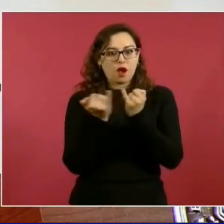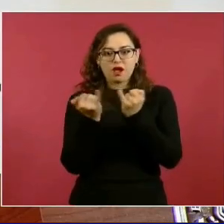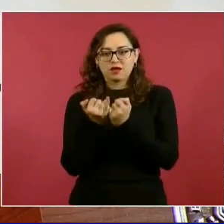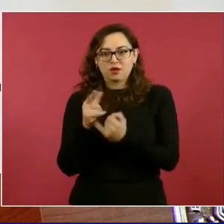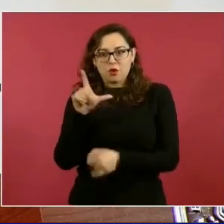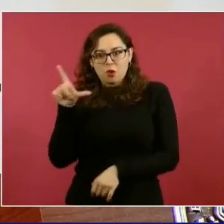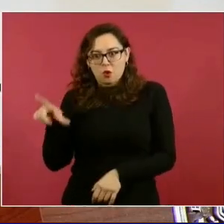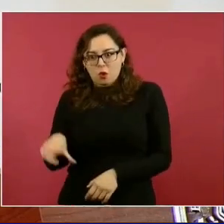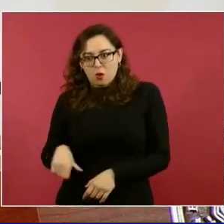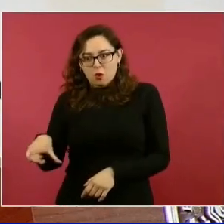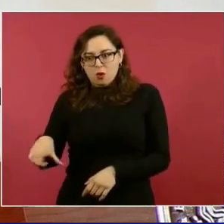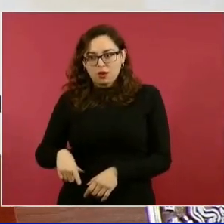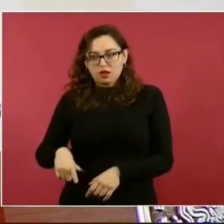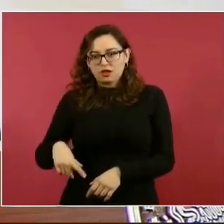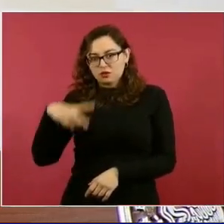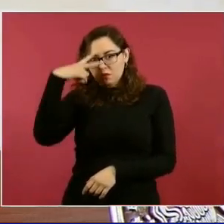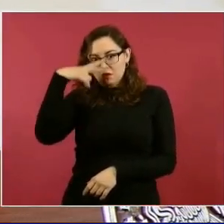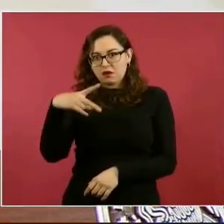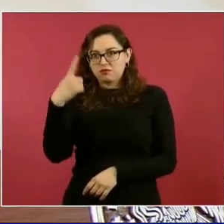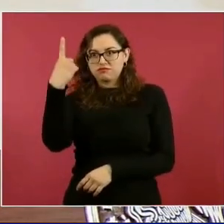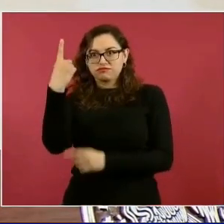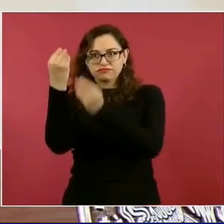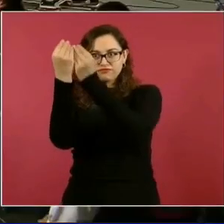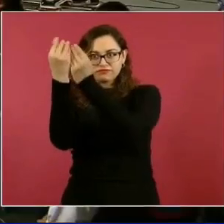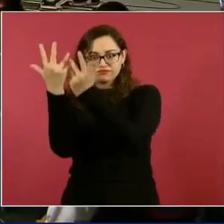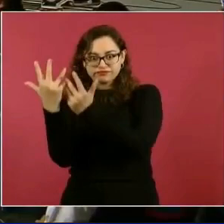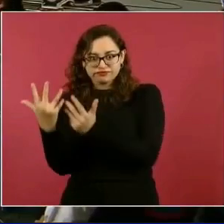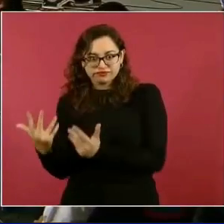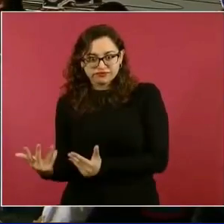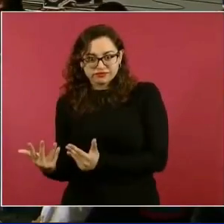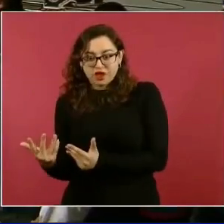para que el Estado estuviese